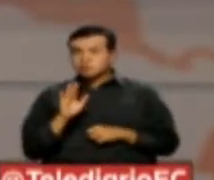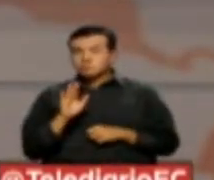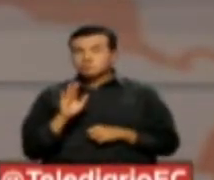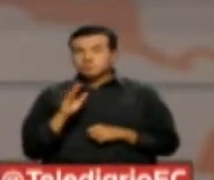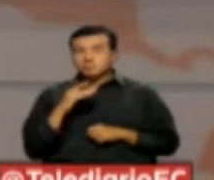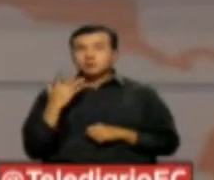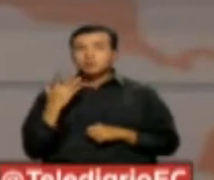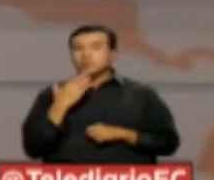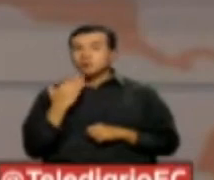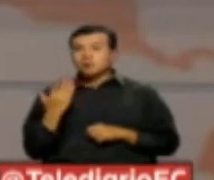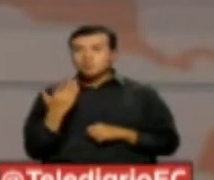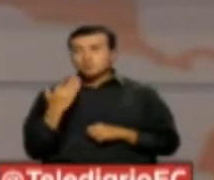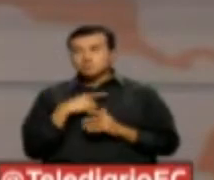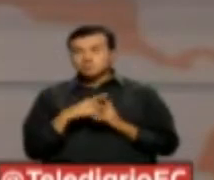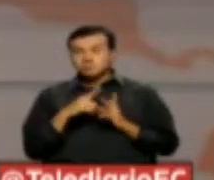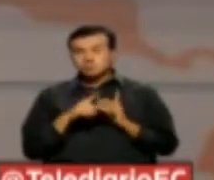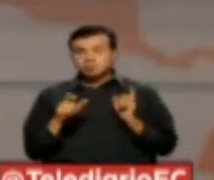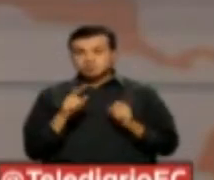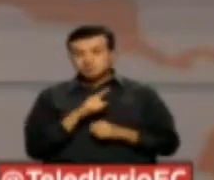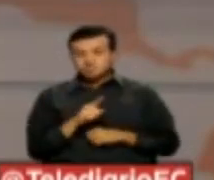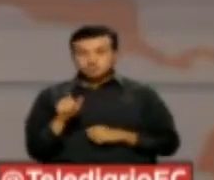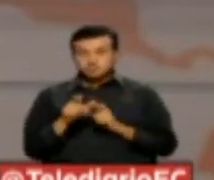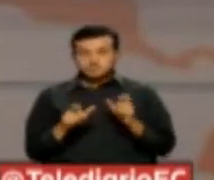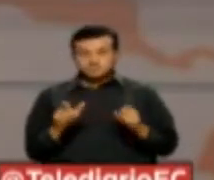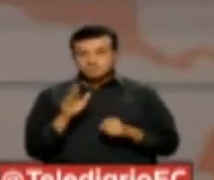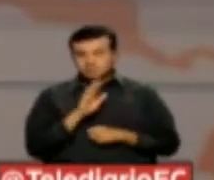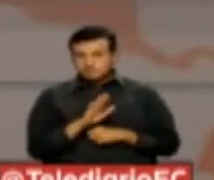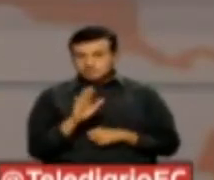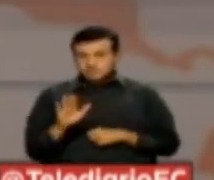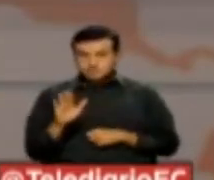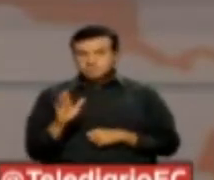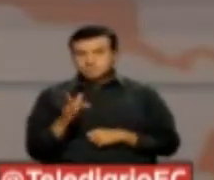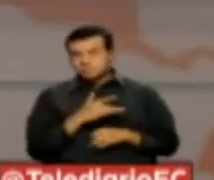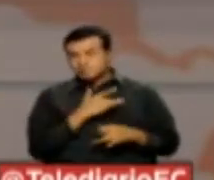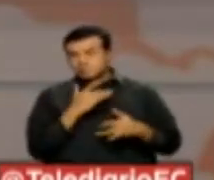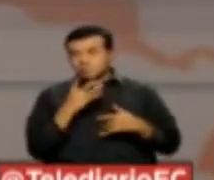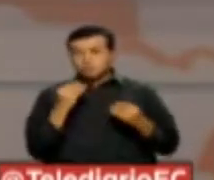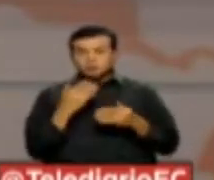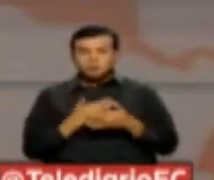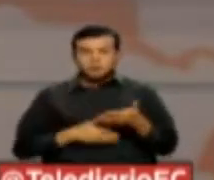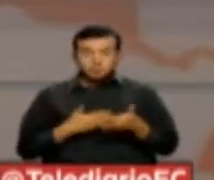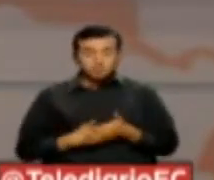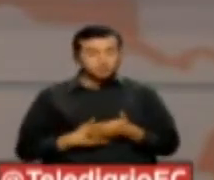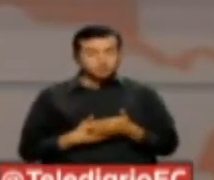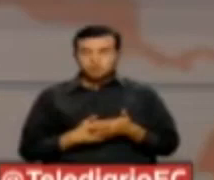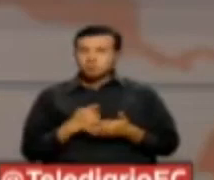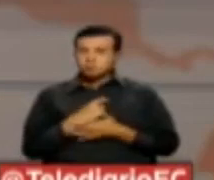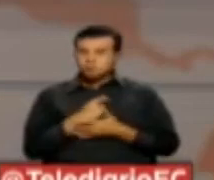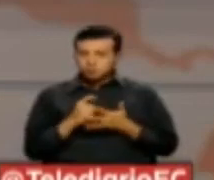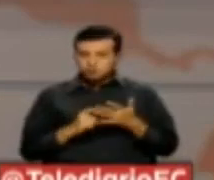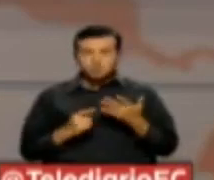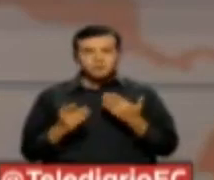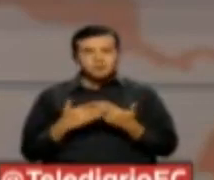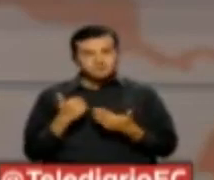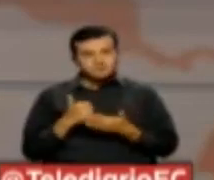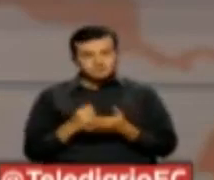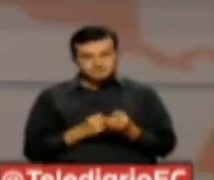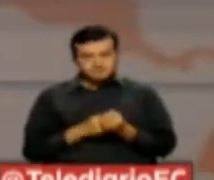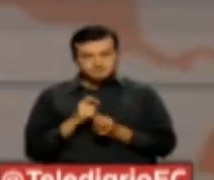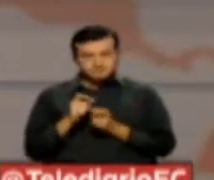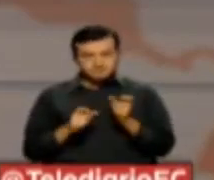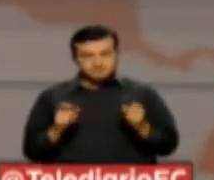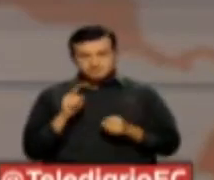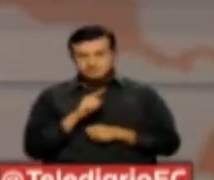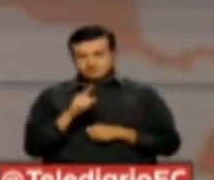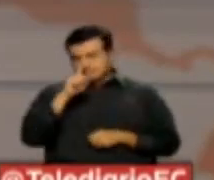burocracia digamos en ese sentido porque el artista no te llena muchos documentos hay que darle humana facilidad para que se